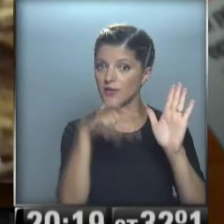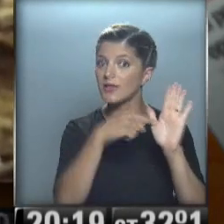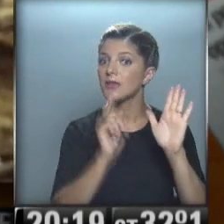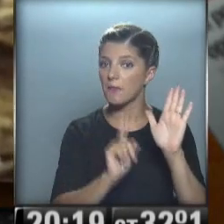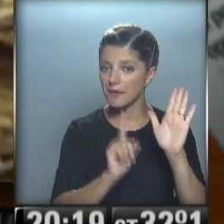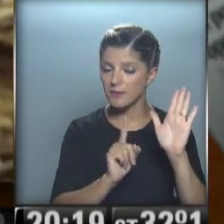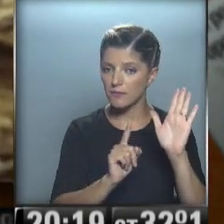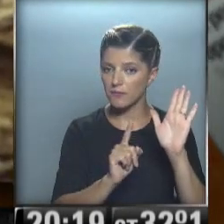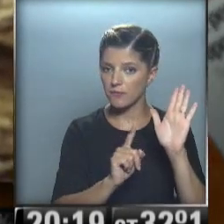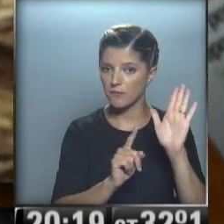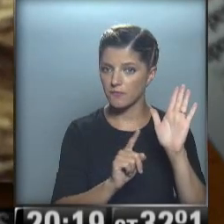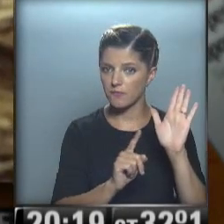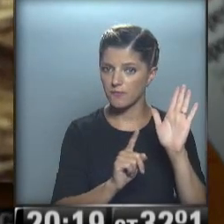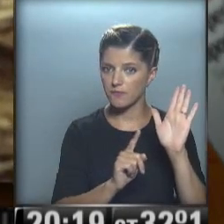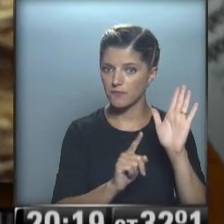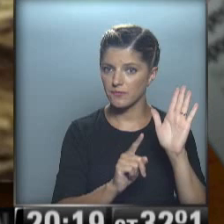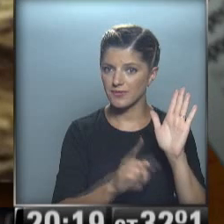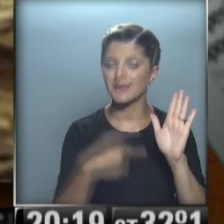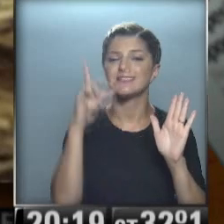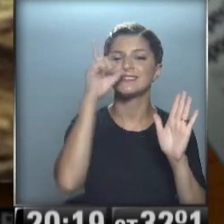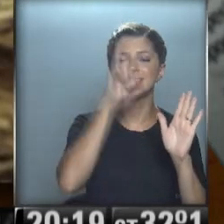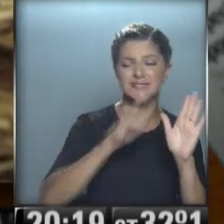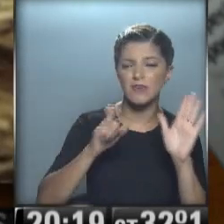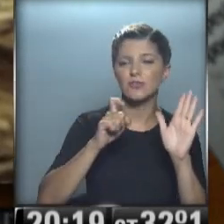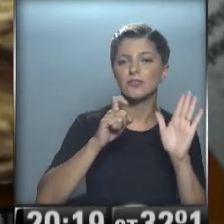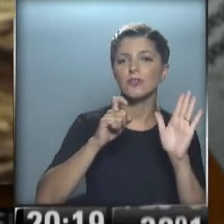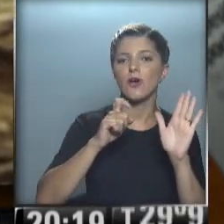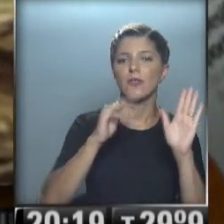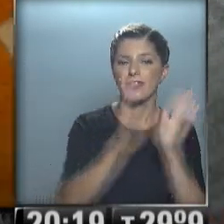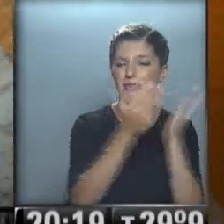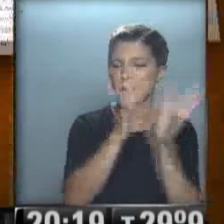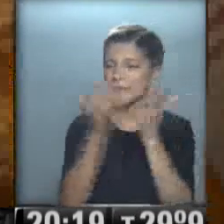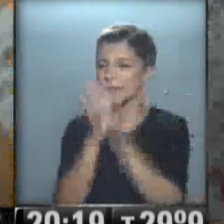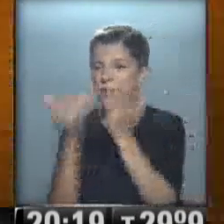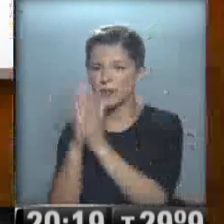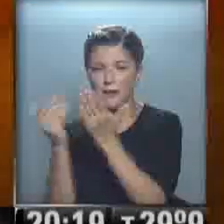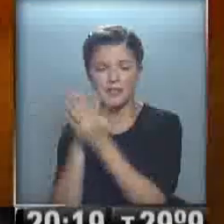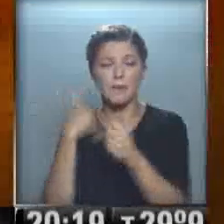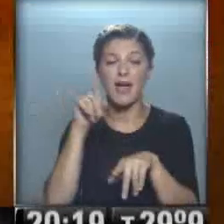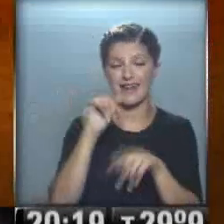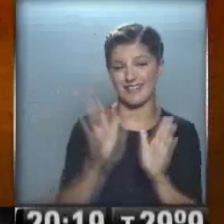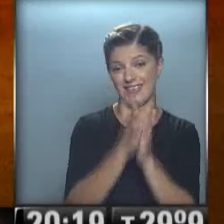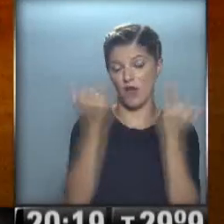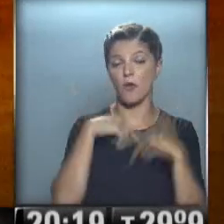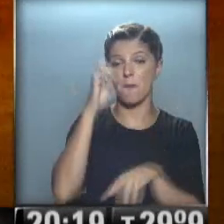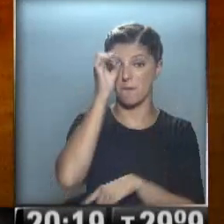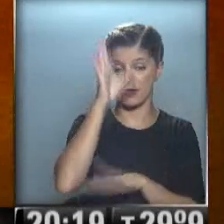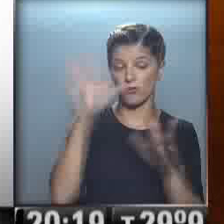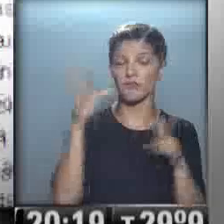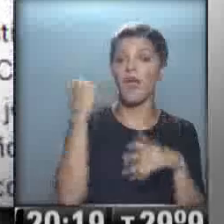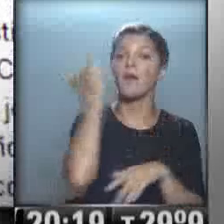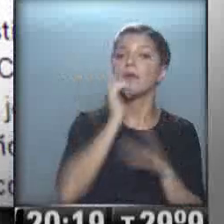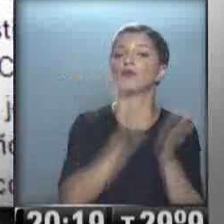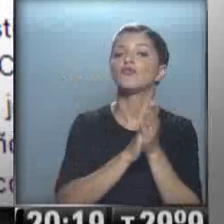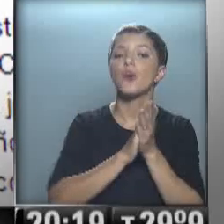dedicó en decenas cientos me animaría a decir de contratapas en página 12 hablar de lo que significó la caída de las